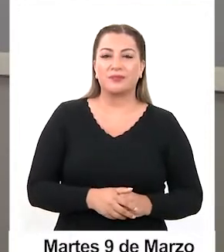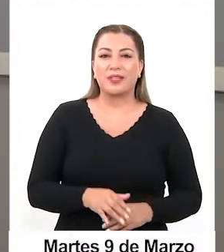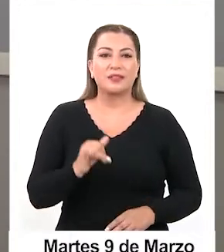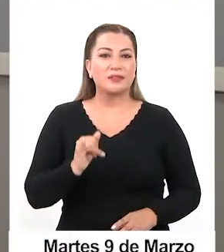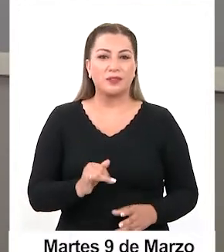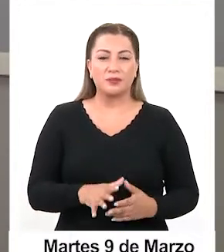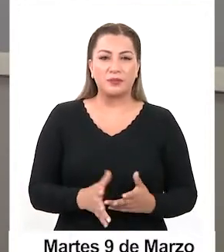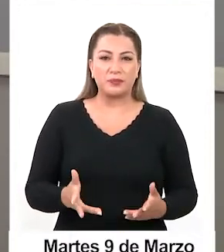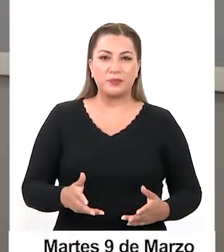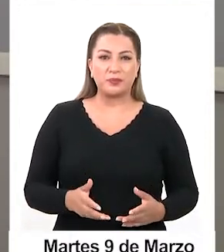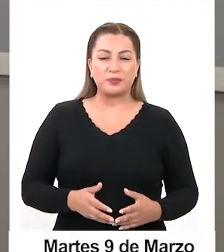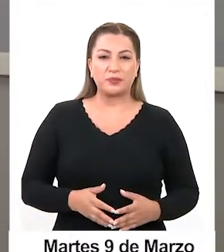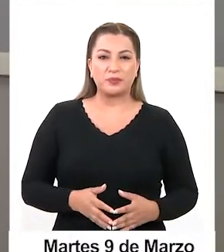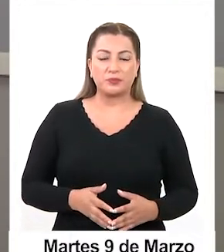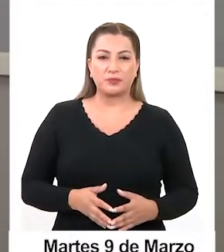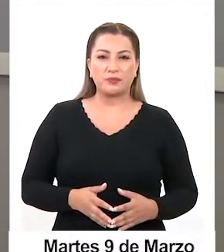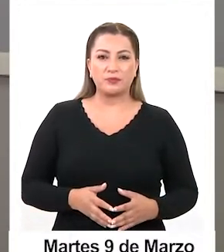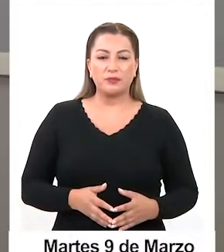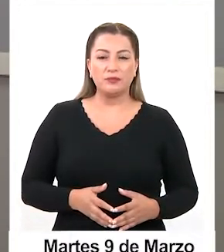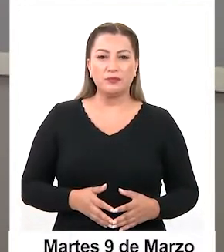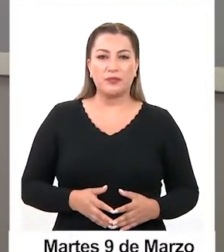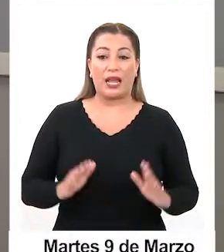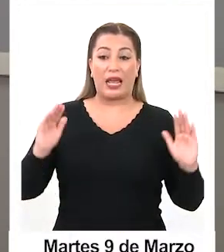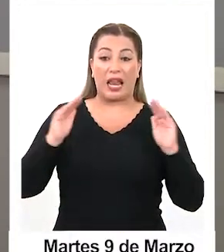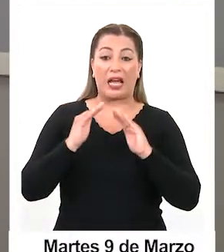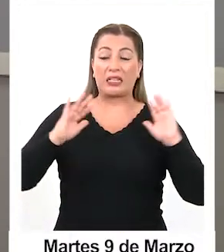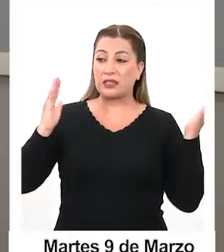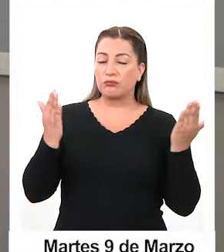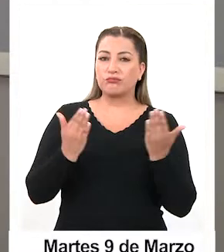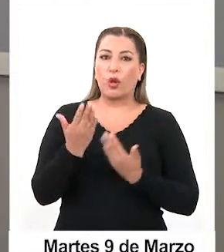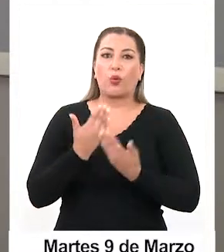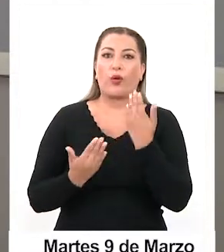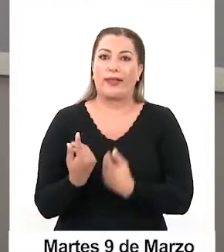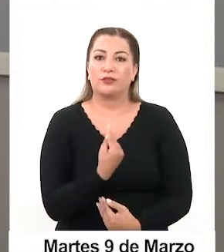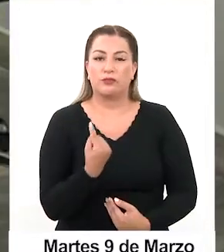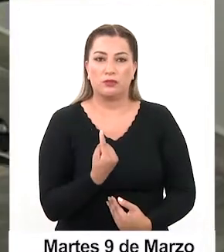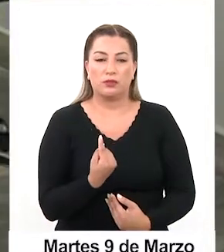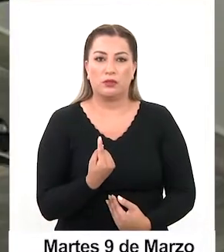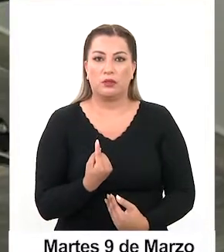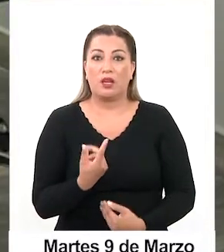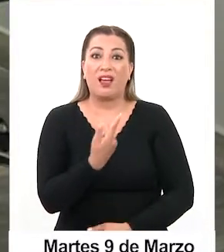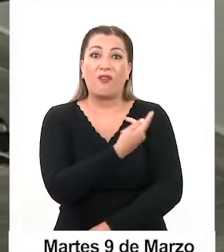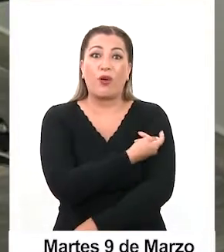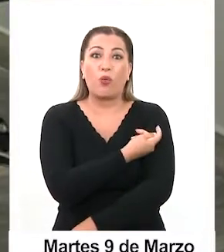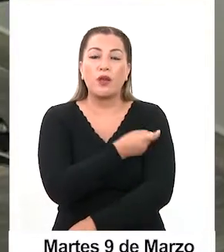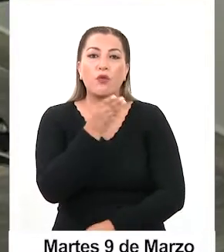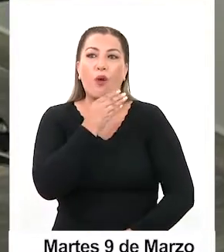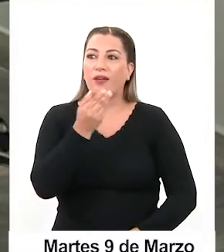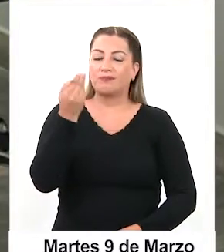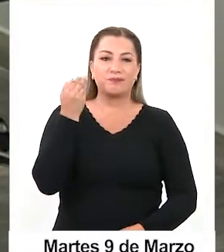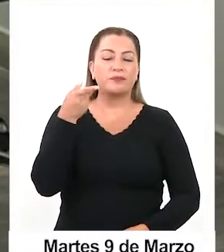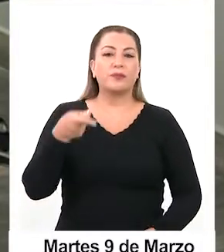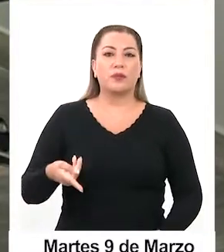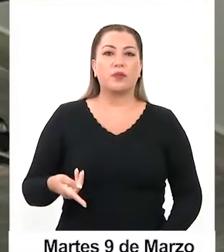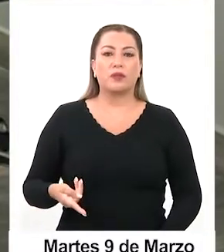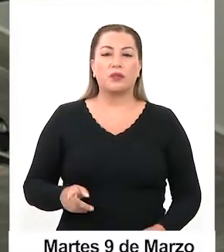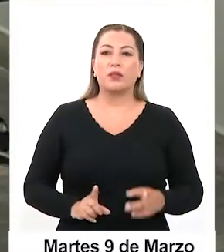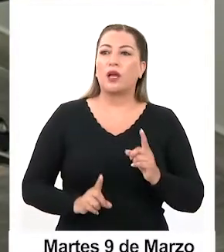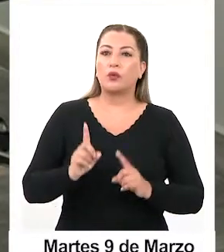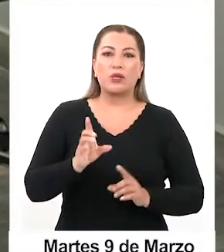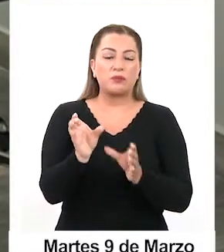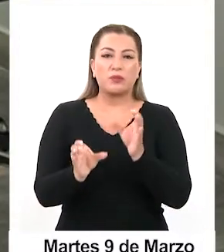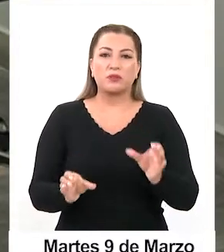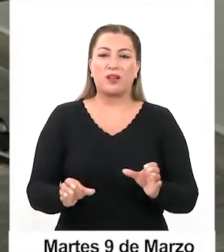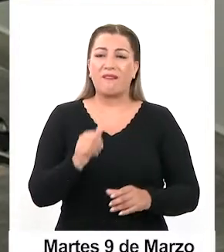en términos de mantenerse en su domicilio. No teníamos vacuna. Sí, en ese momento, en muchos casos, no